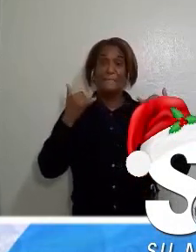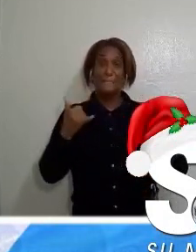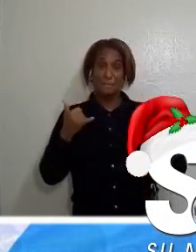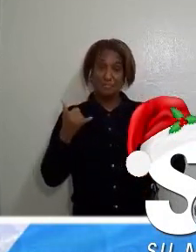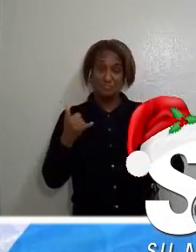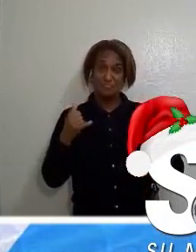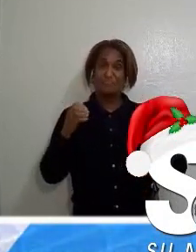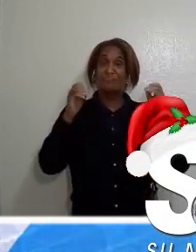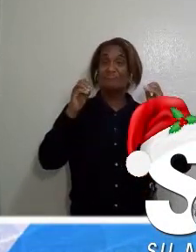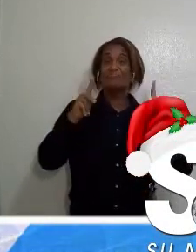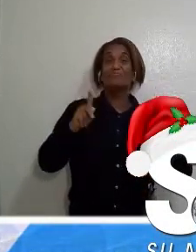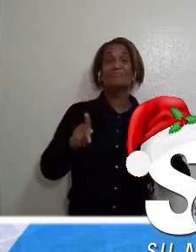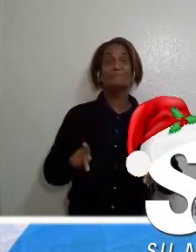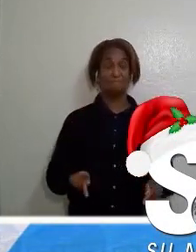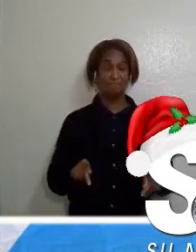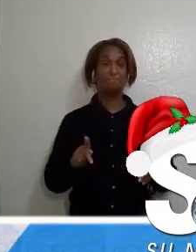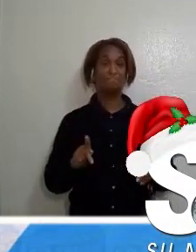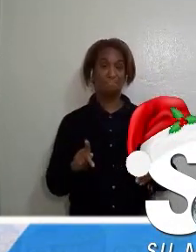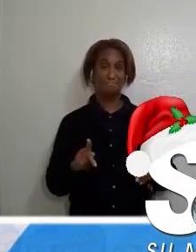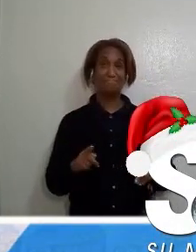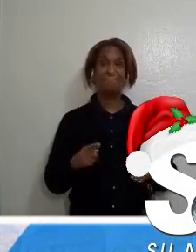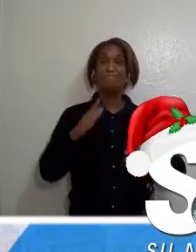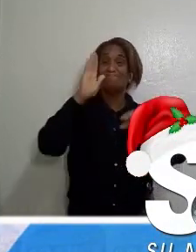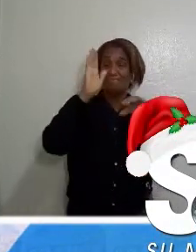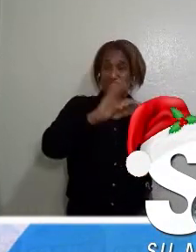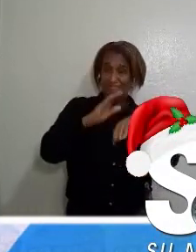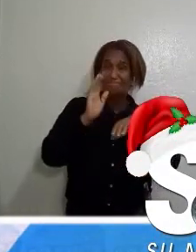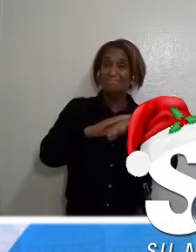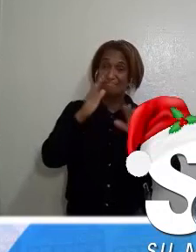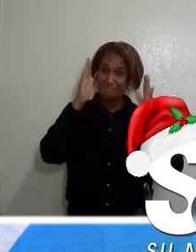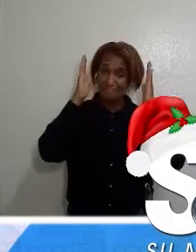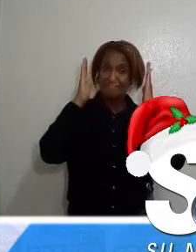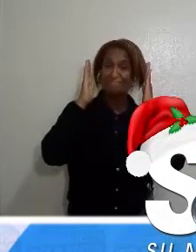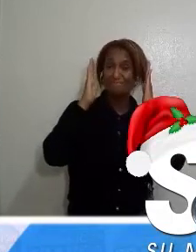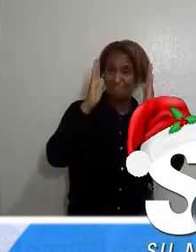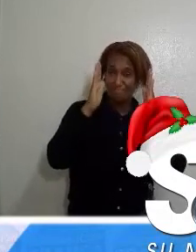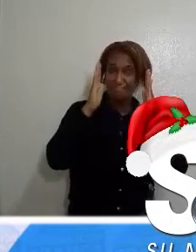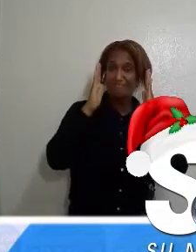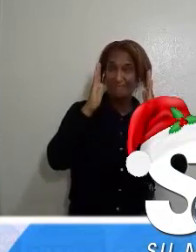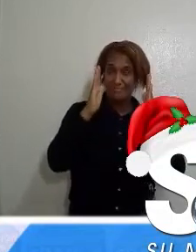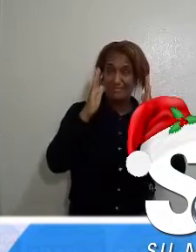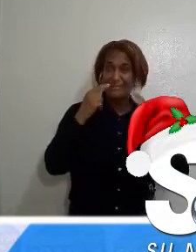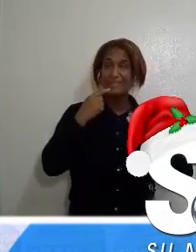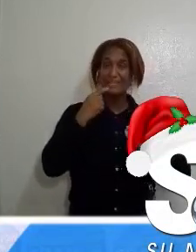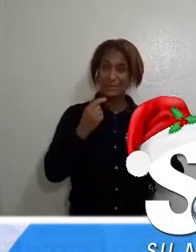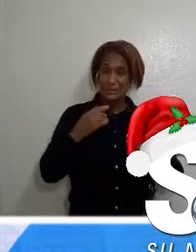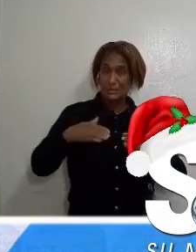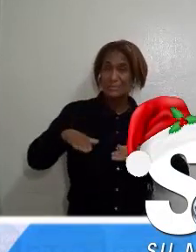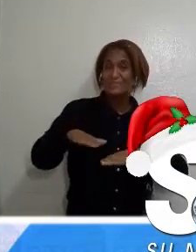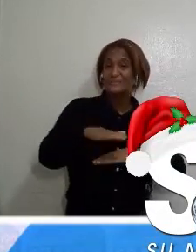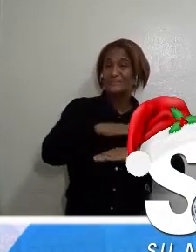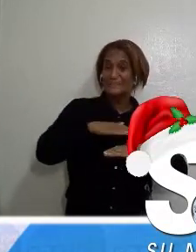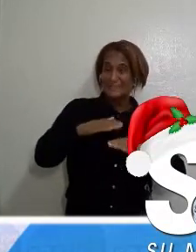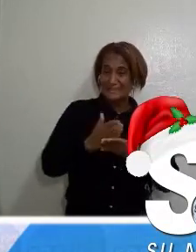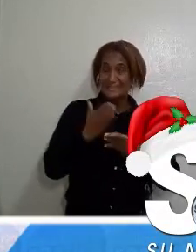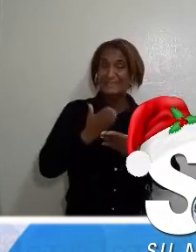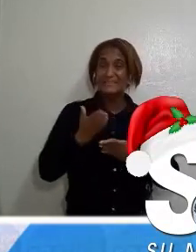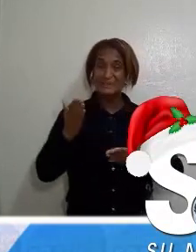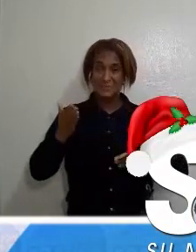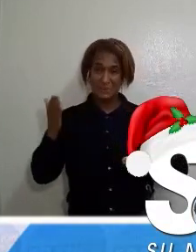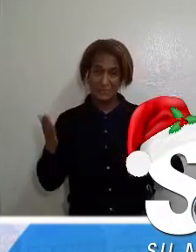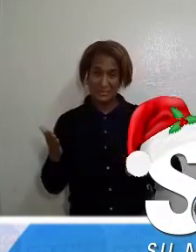agudo el pastor Ezequiel Molina en este año electoral eh con las